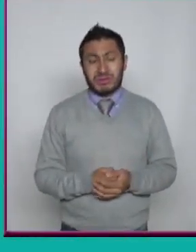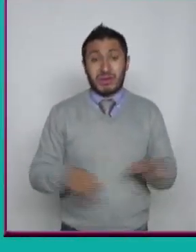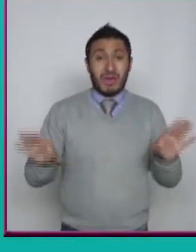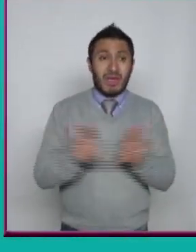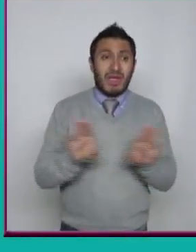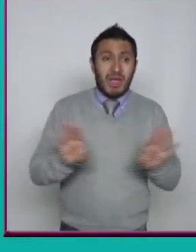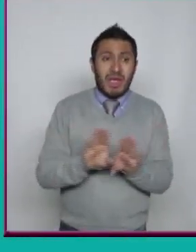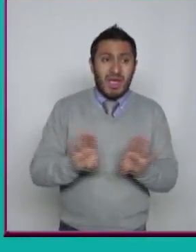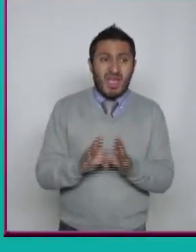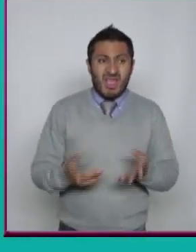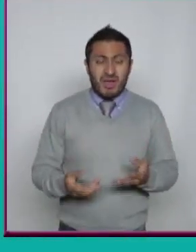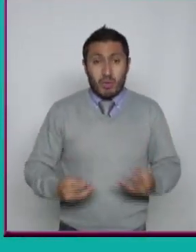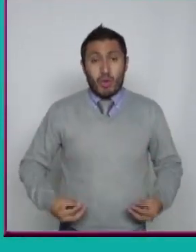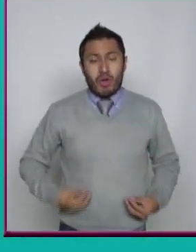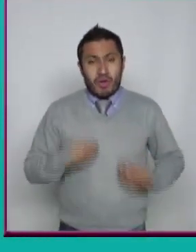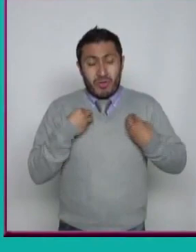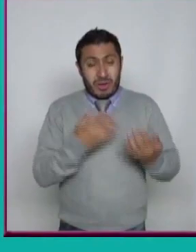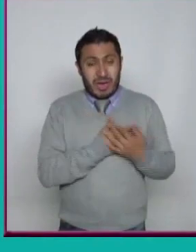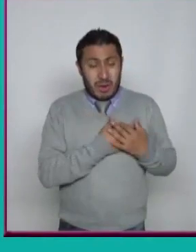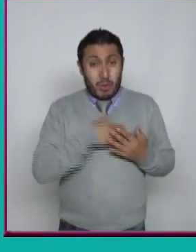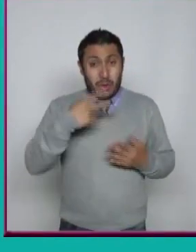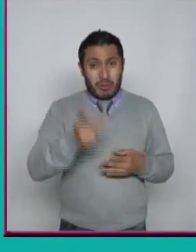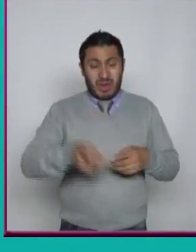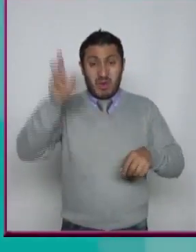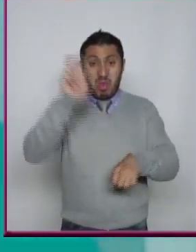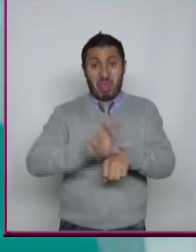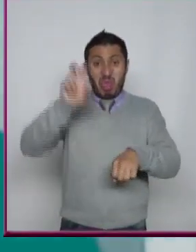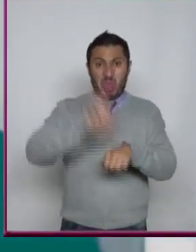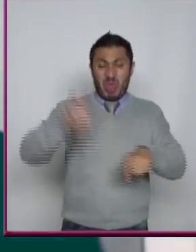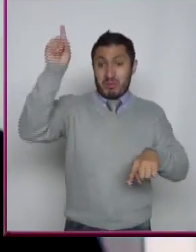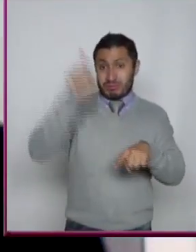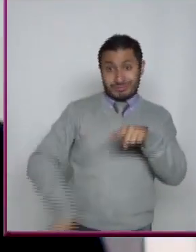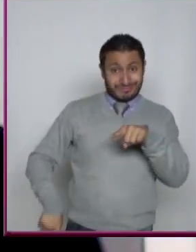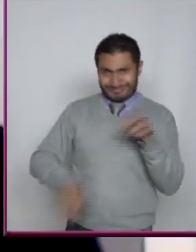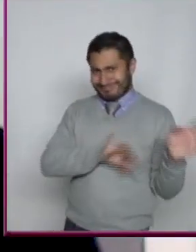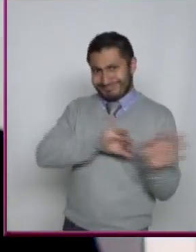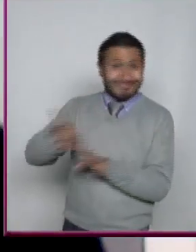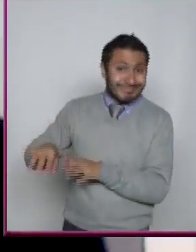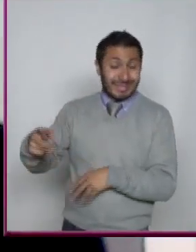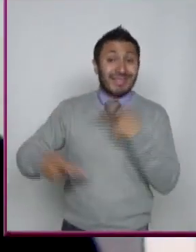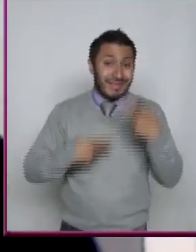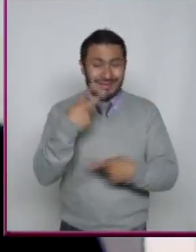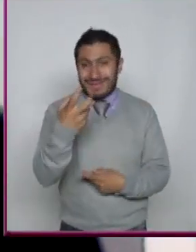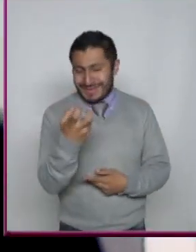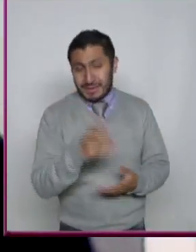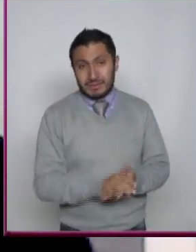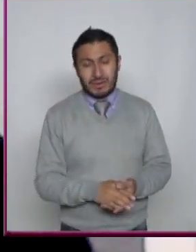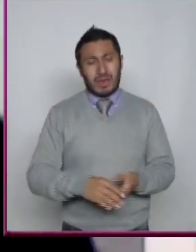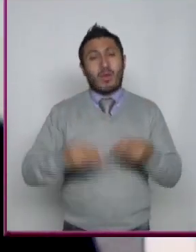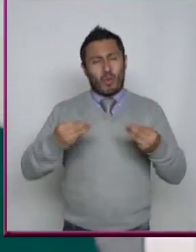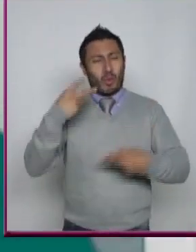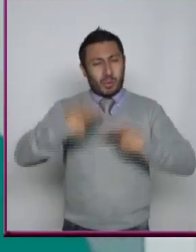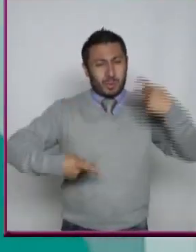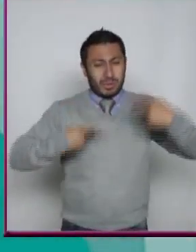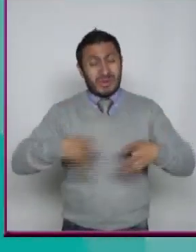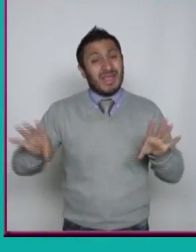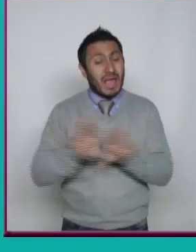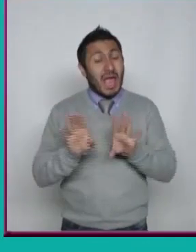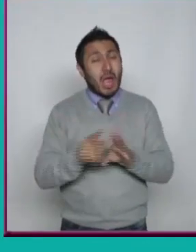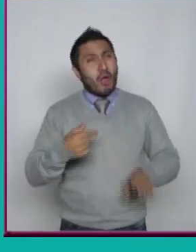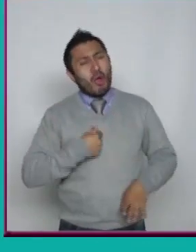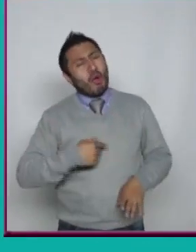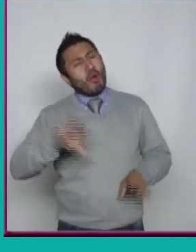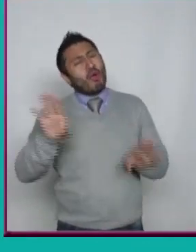¿Cómo vivir el amor sin machismo? Es otra pregunta que me han llegado a hacer. Otra pregunta que me hacen mucho es cómo